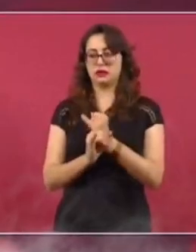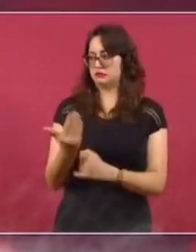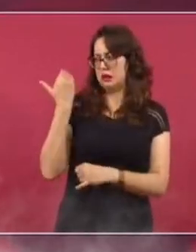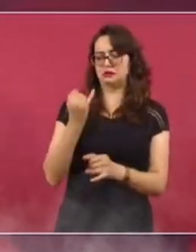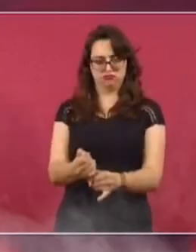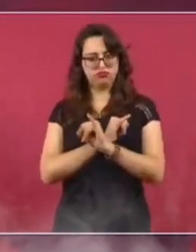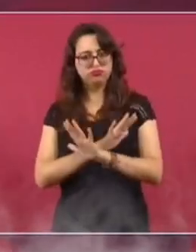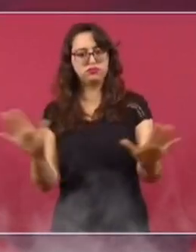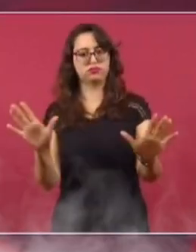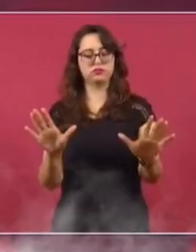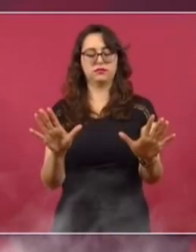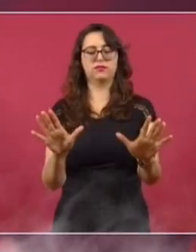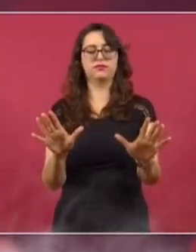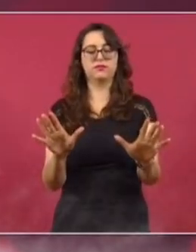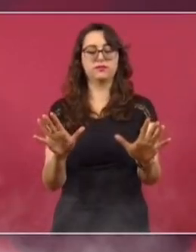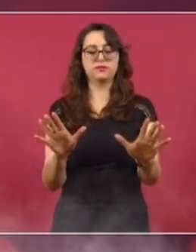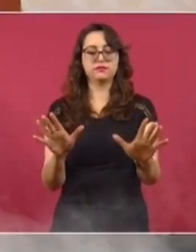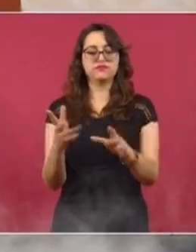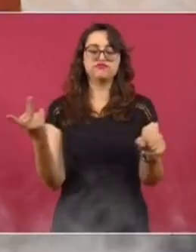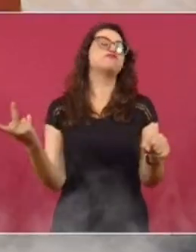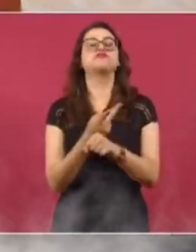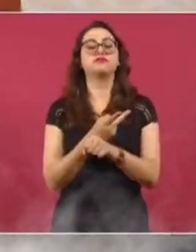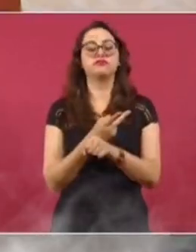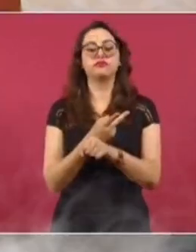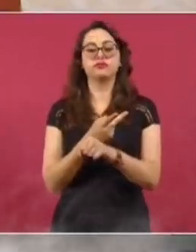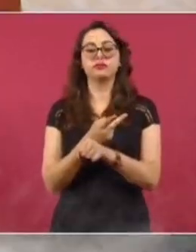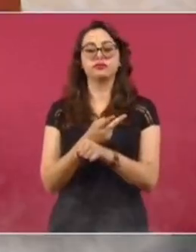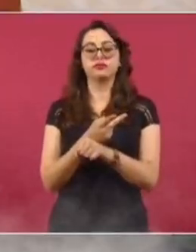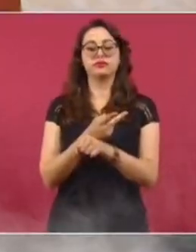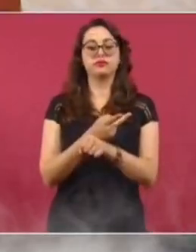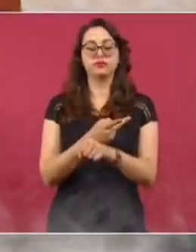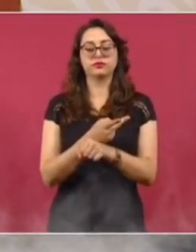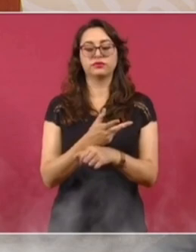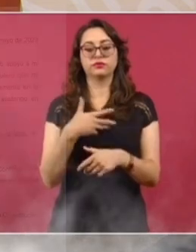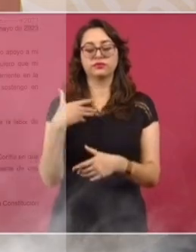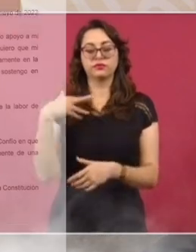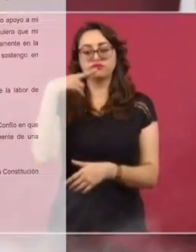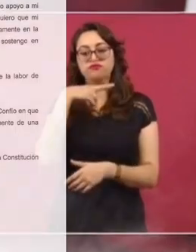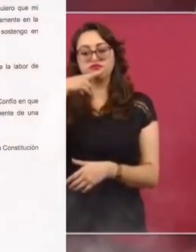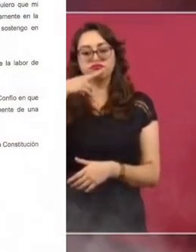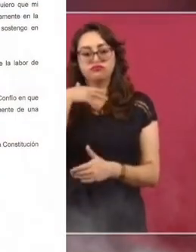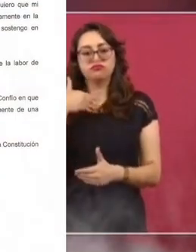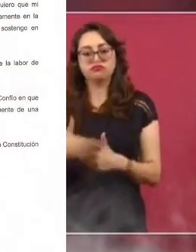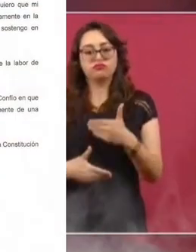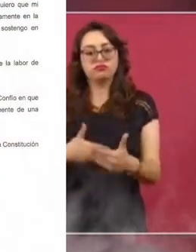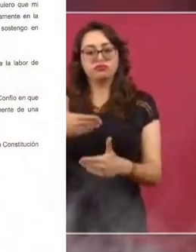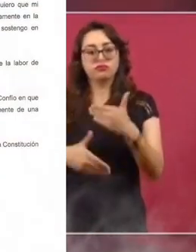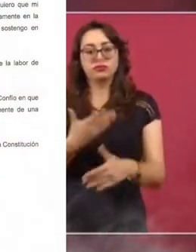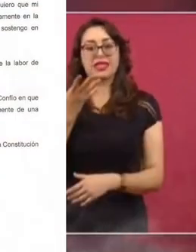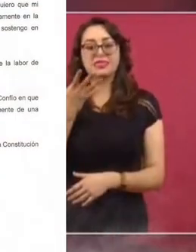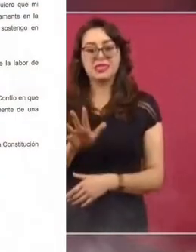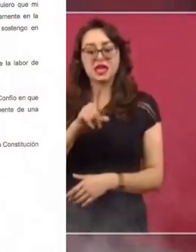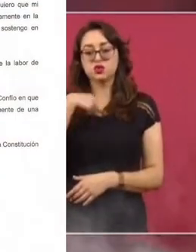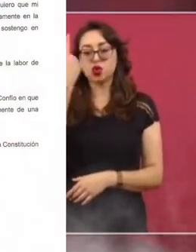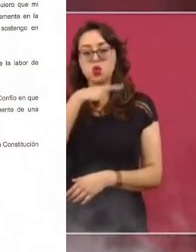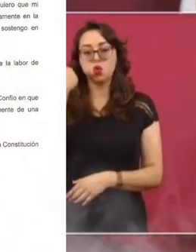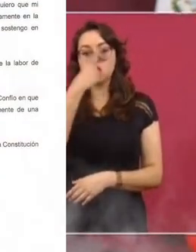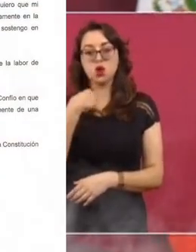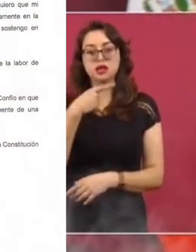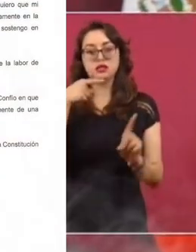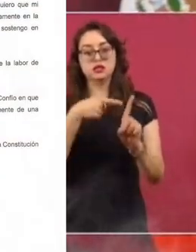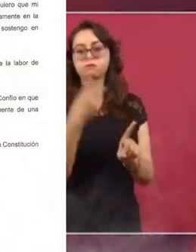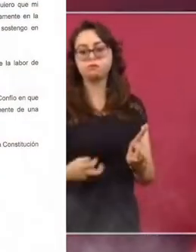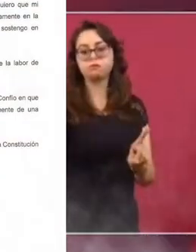más. En las primeras 10 horas, hasta que no sale la carta de la señora, Armenta es